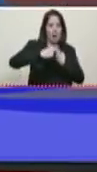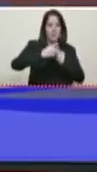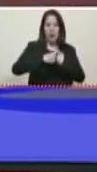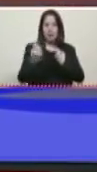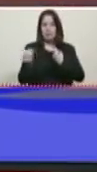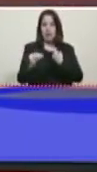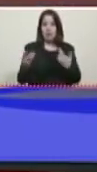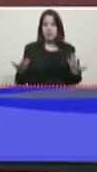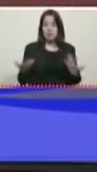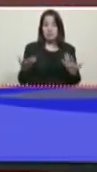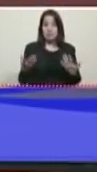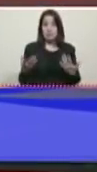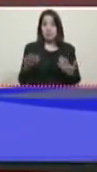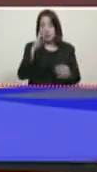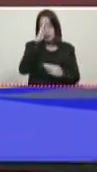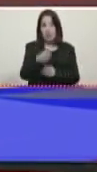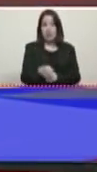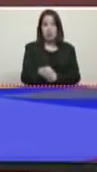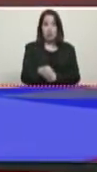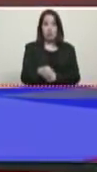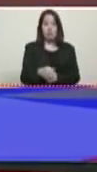va agregando